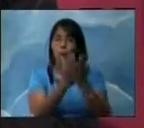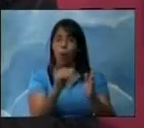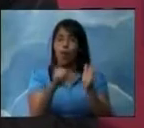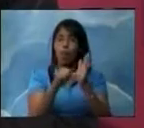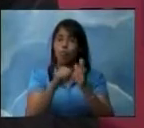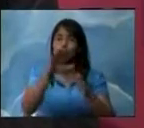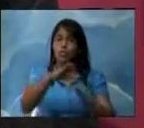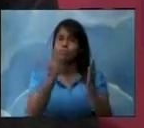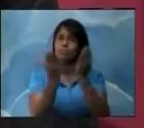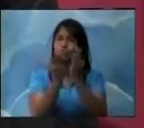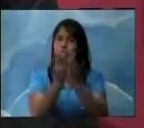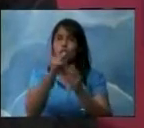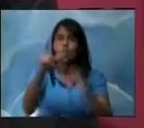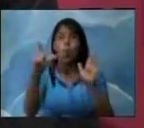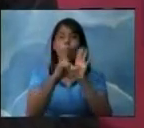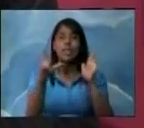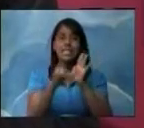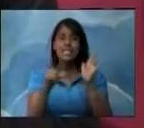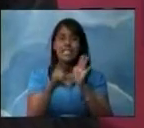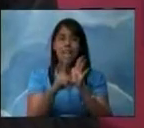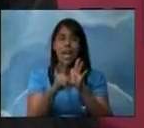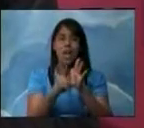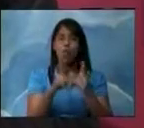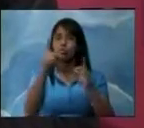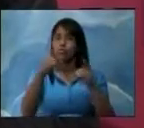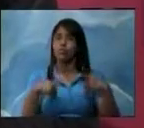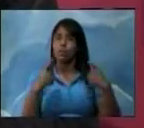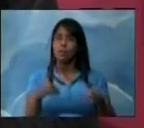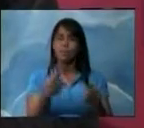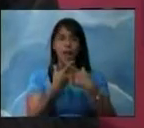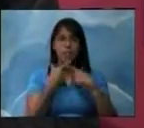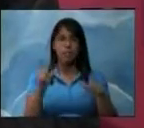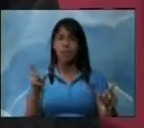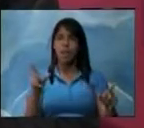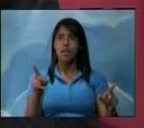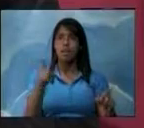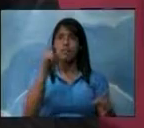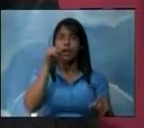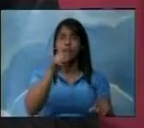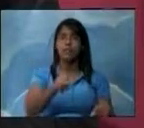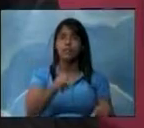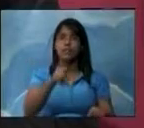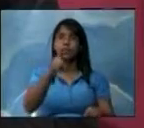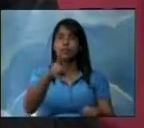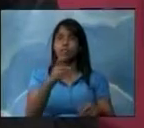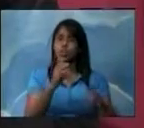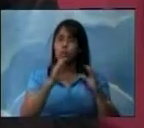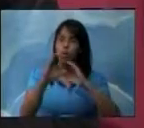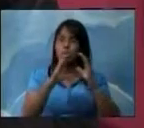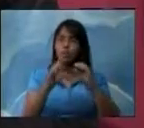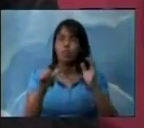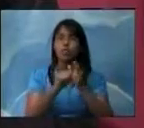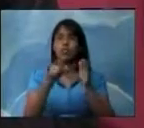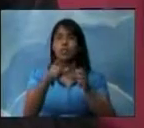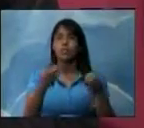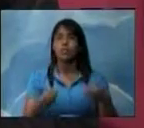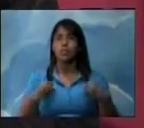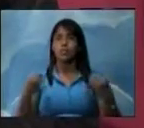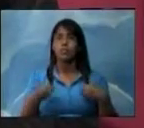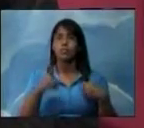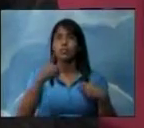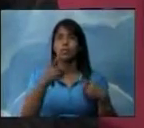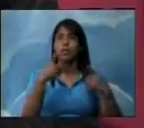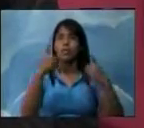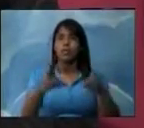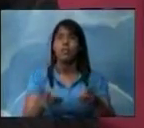donde estudia, en su liceo. Usted debe marcar la diferencia ahí en su comunidad donde usted vive. Usted